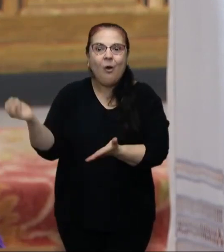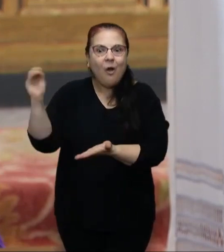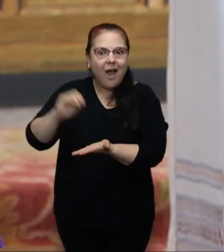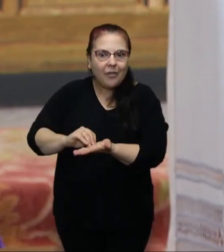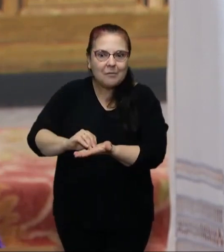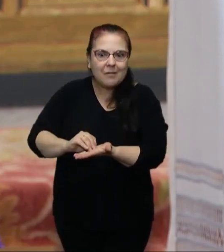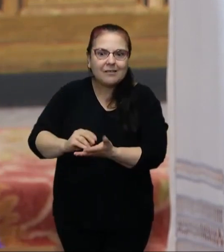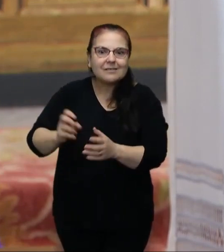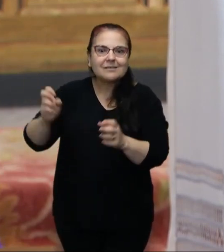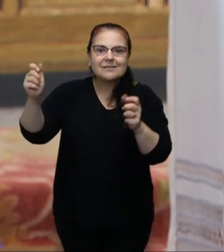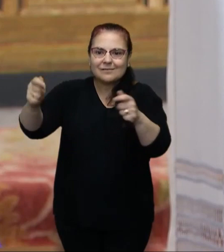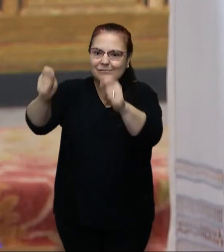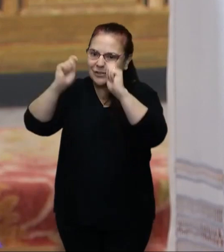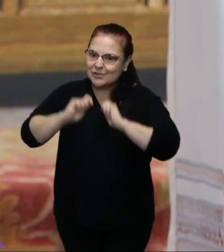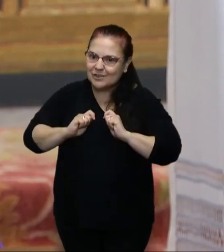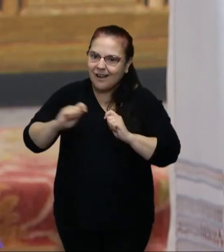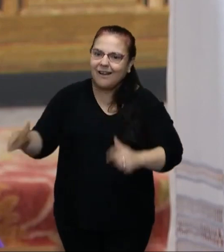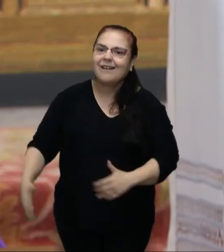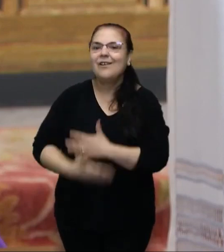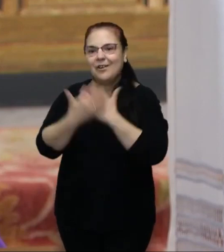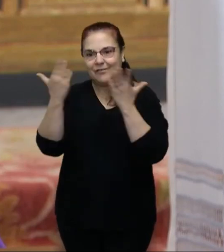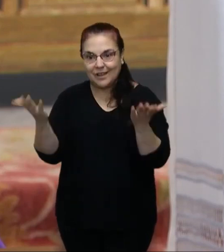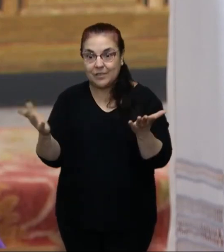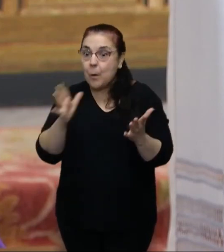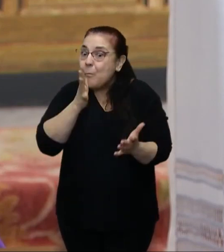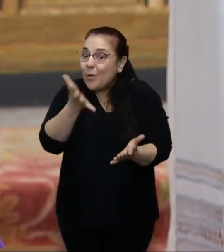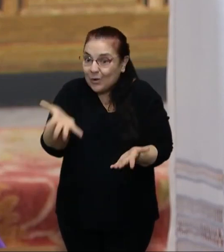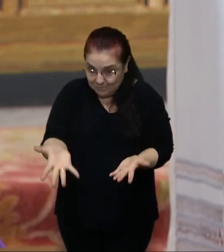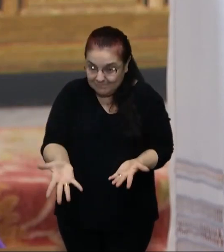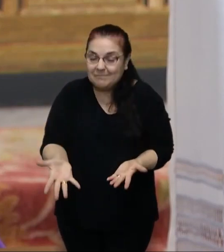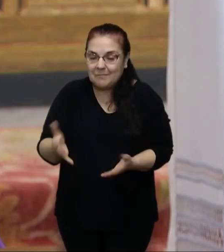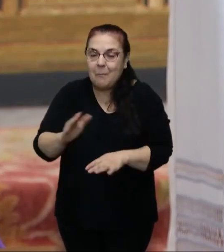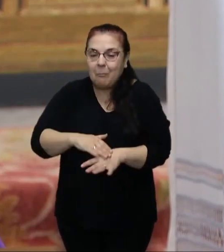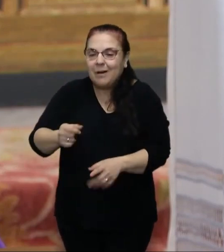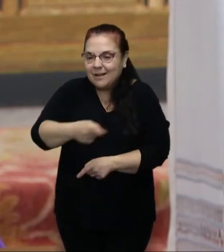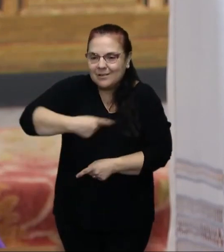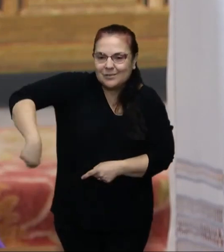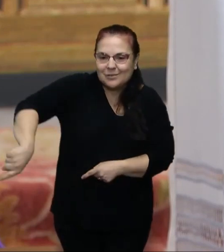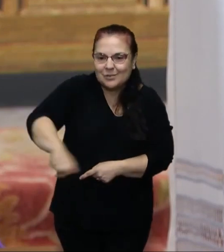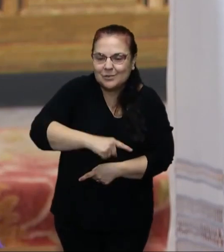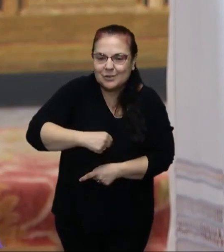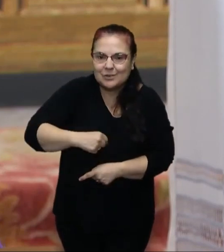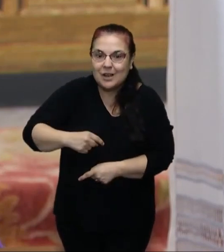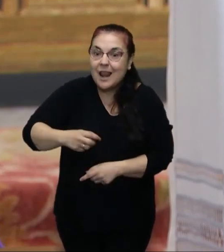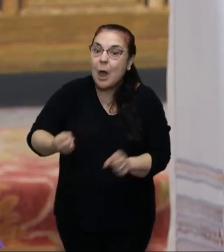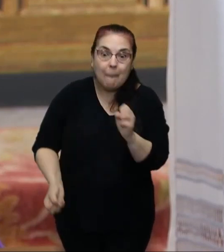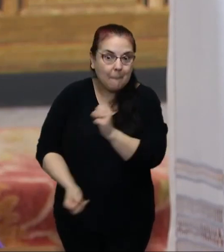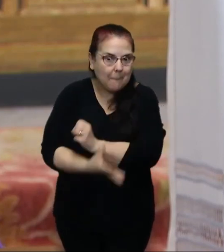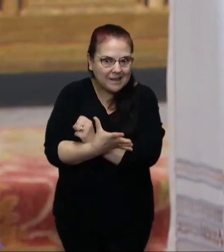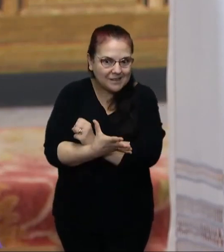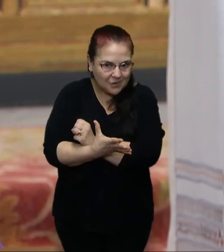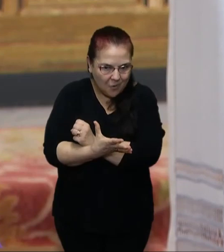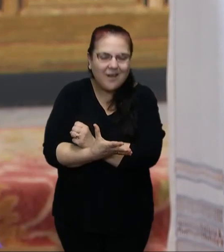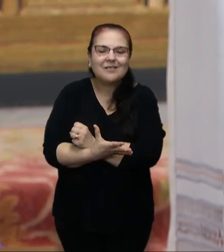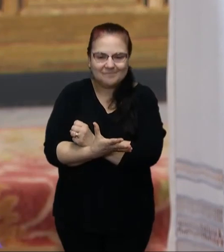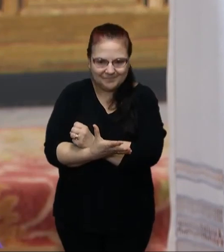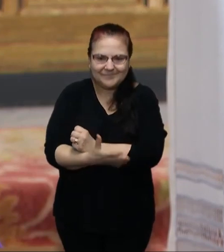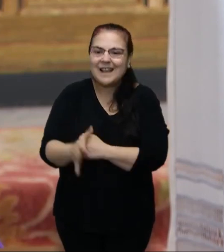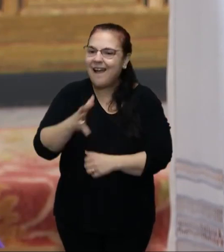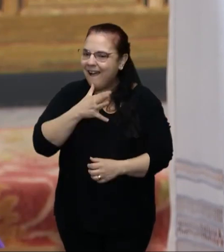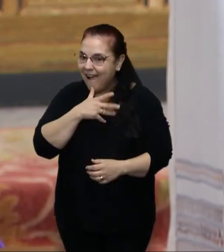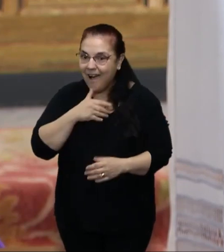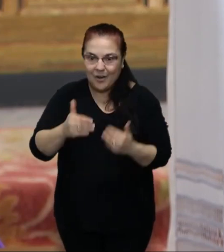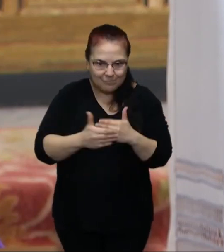a nosotros la glorificación. Por esto, para nosotros, la Pascua que nos disponemos a